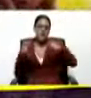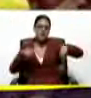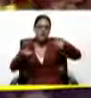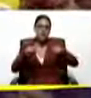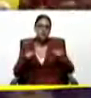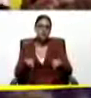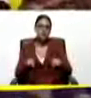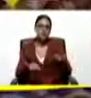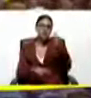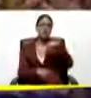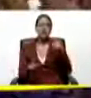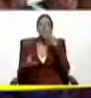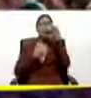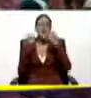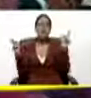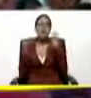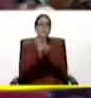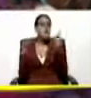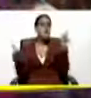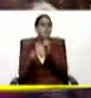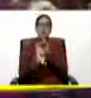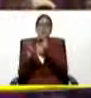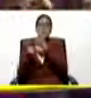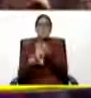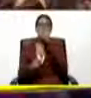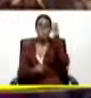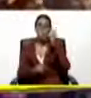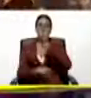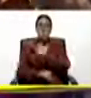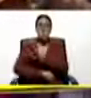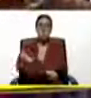¿Ese alcalde de derecha ha salido bueno?